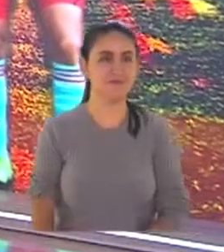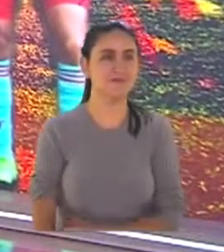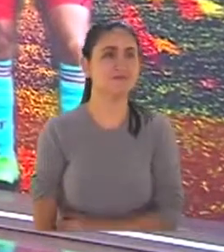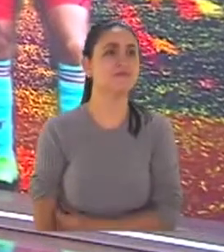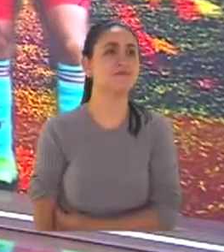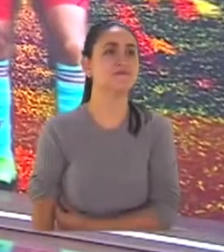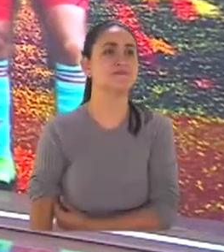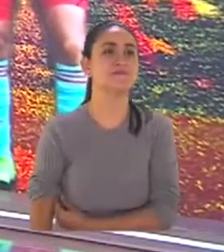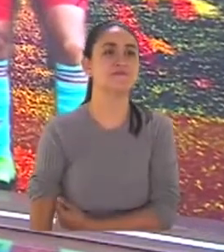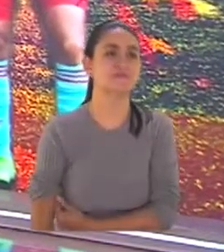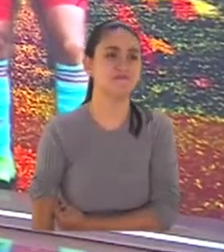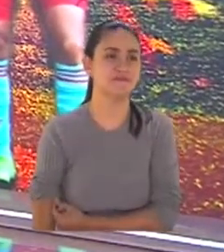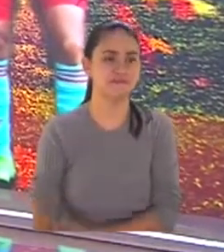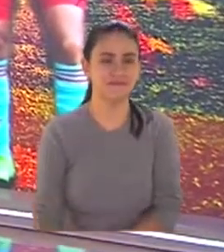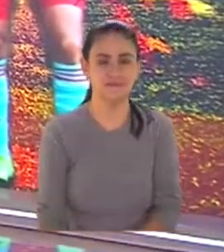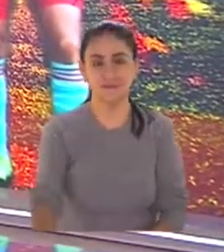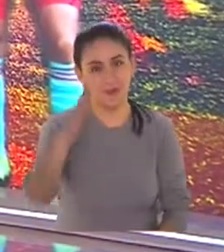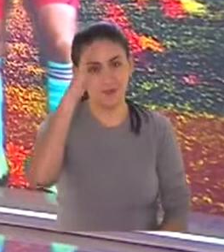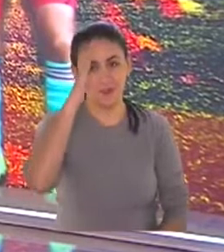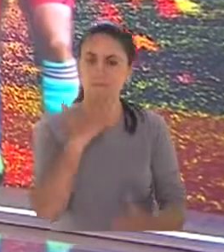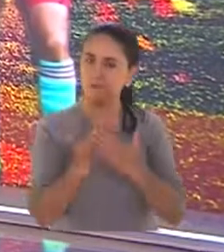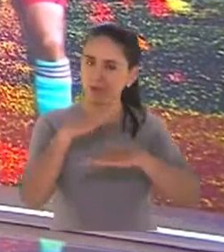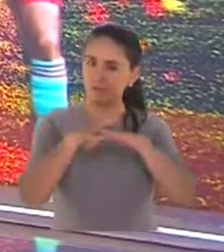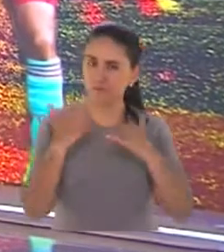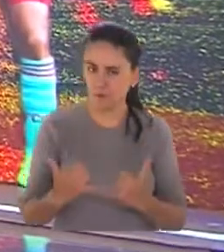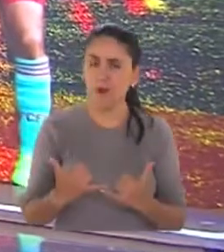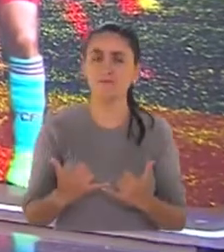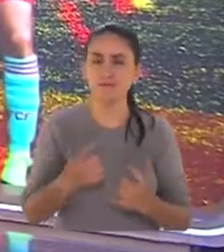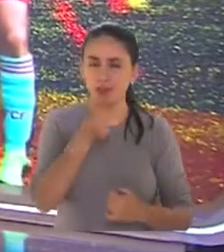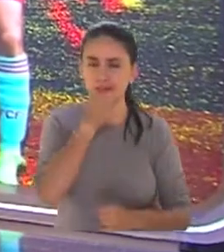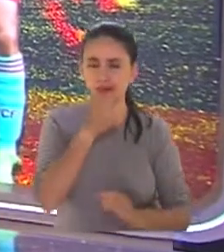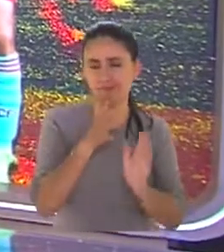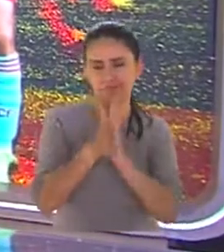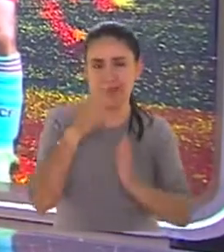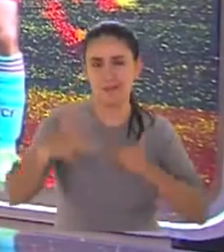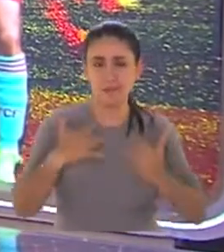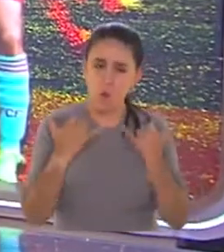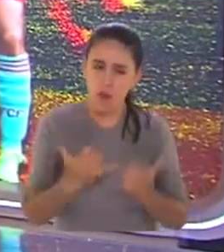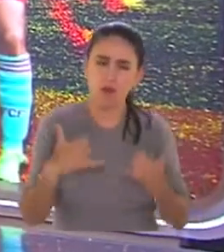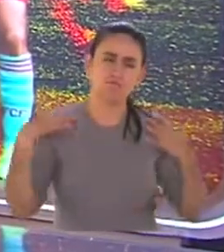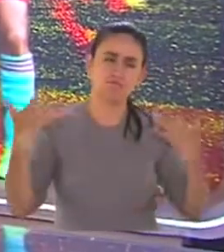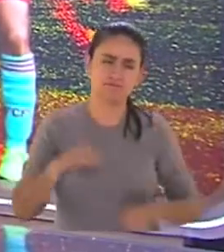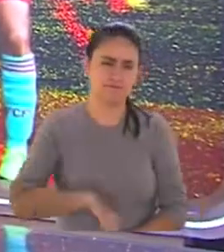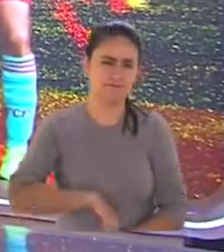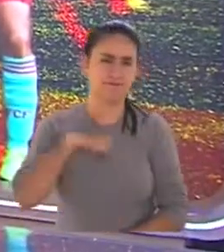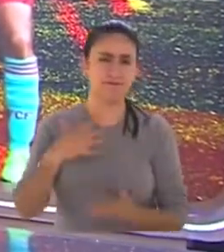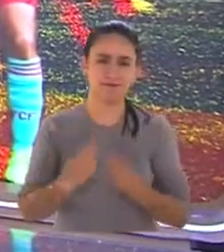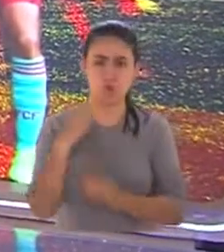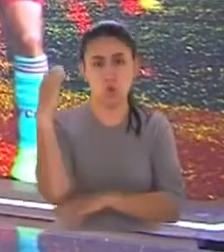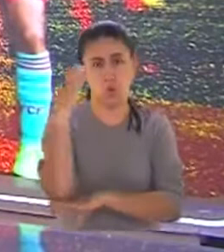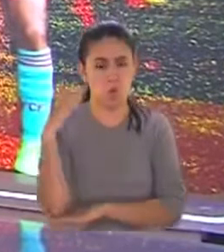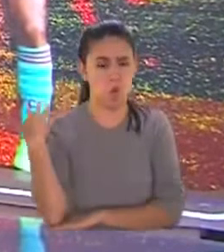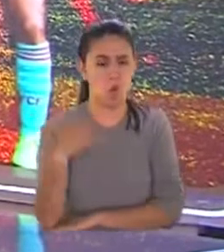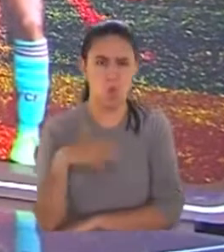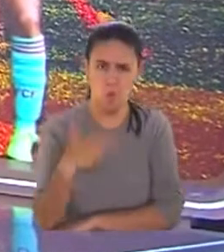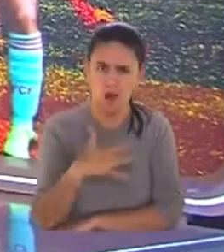Hola, muy buenas tardes. Comenzamos la buena información del entretenimiento orgullosos de nuestra selección Colombia femenina que hizo tremenda representación en el